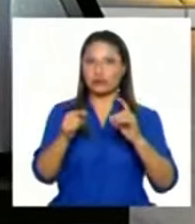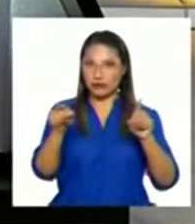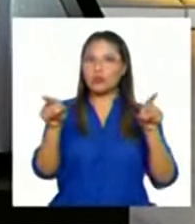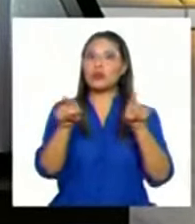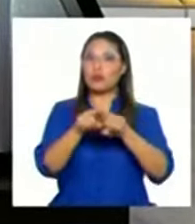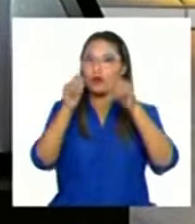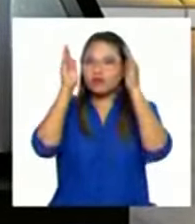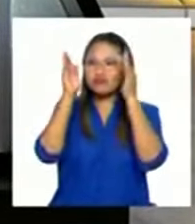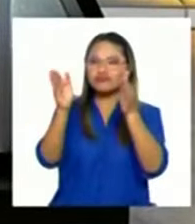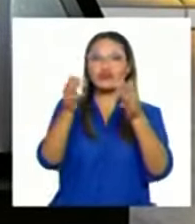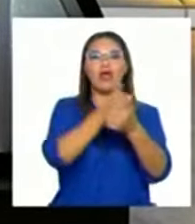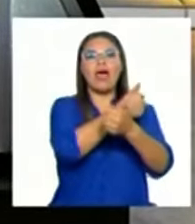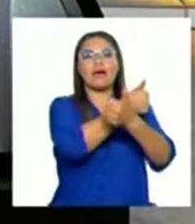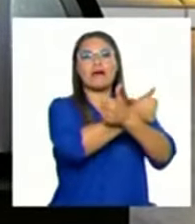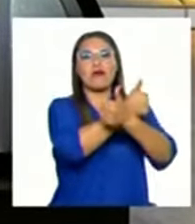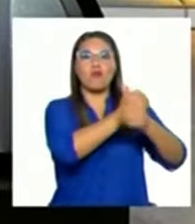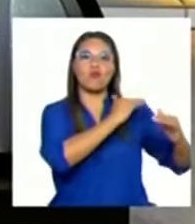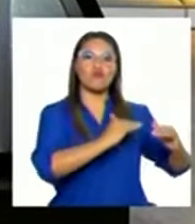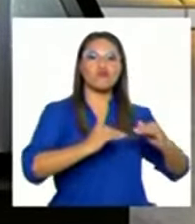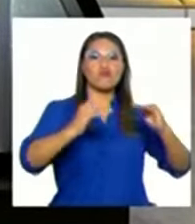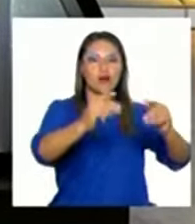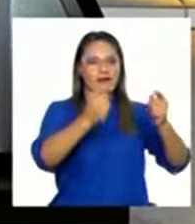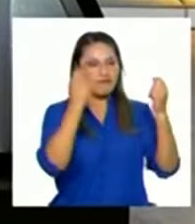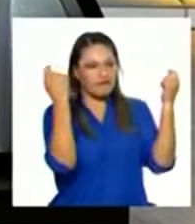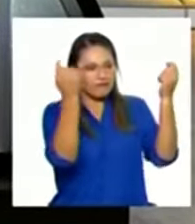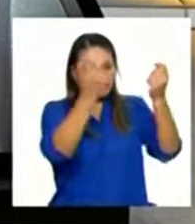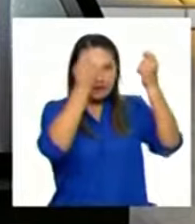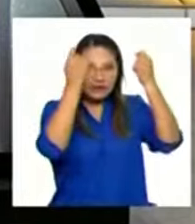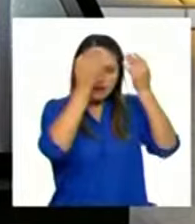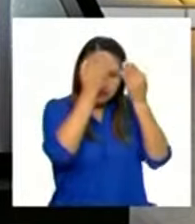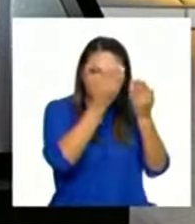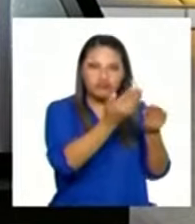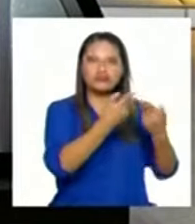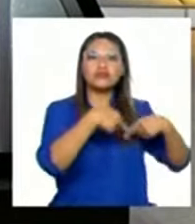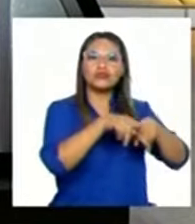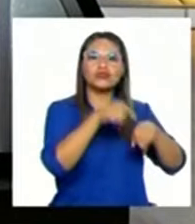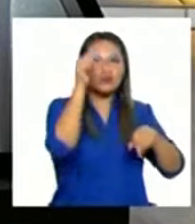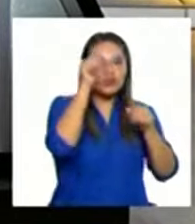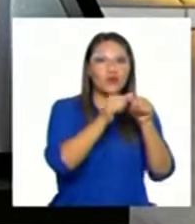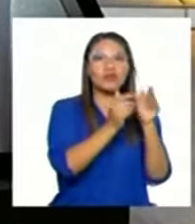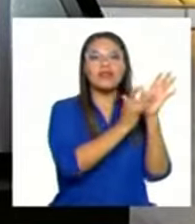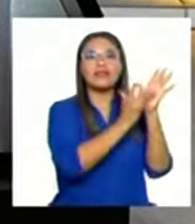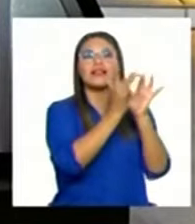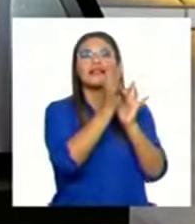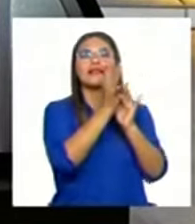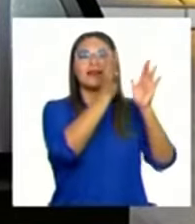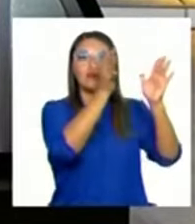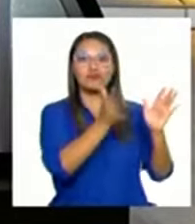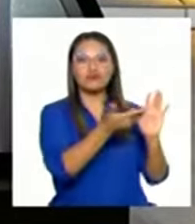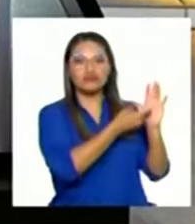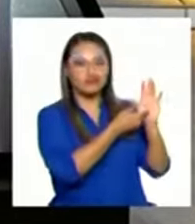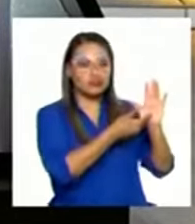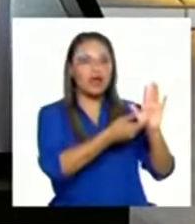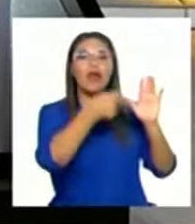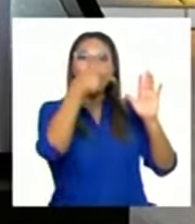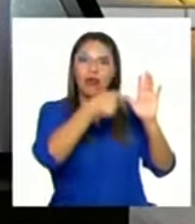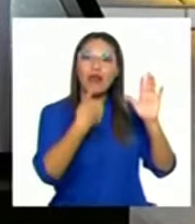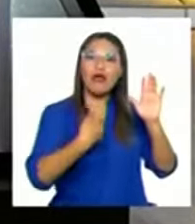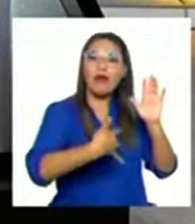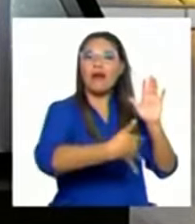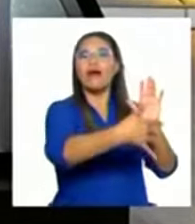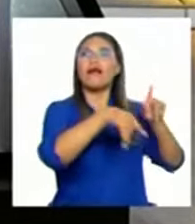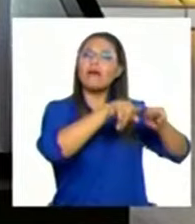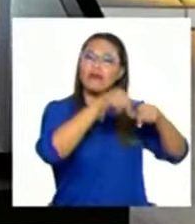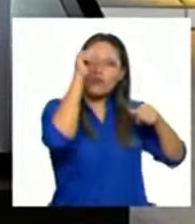Exacto, recordemos que es una festividad religiosa en la cual se conmemora el sacrificio de nuestro Señor Jesucristo, ¿no?